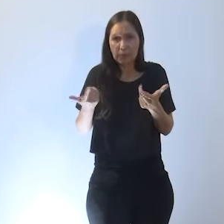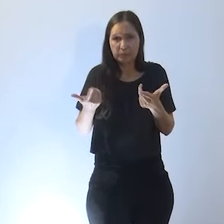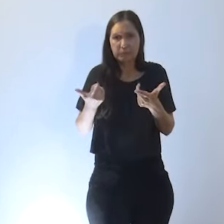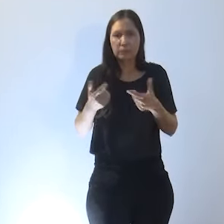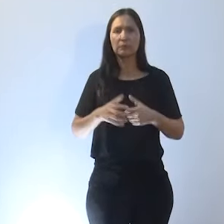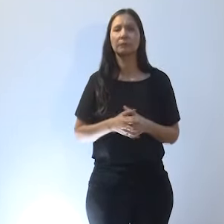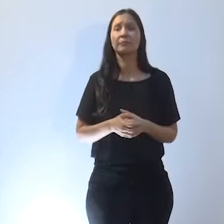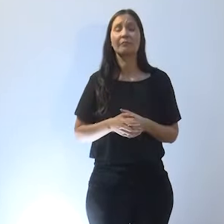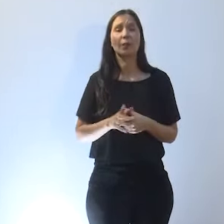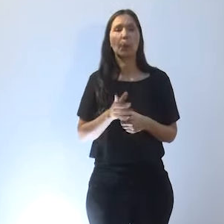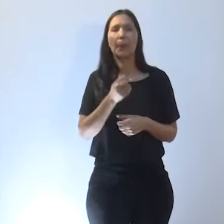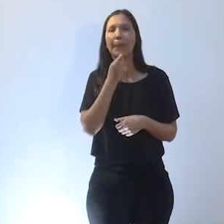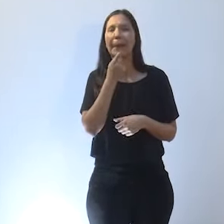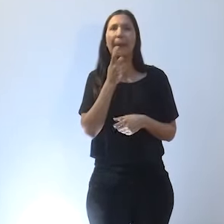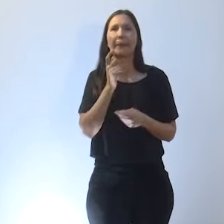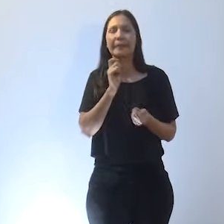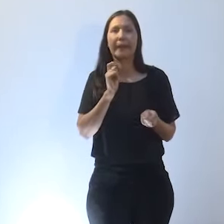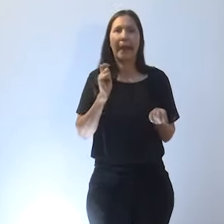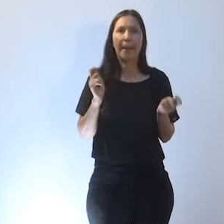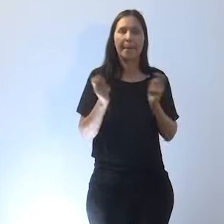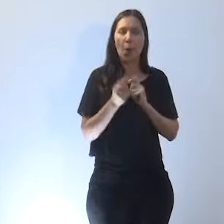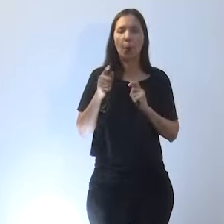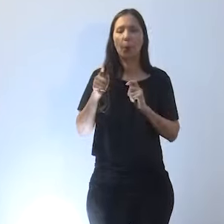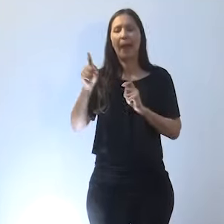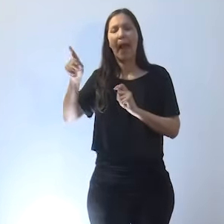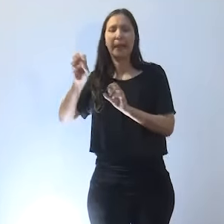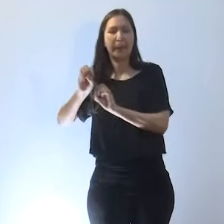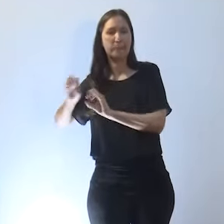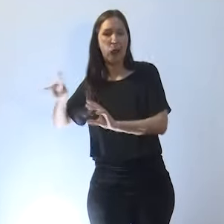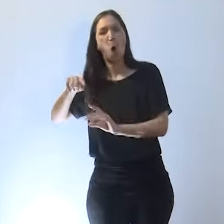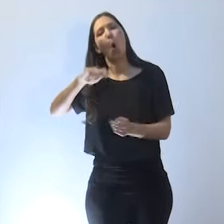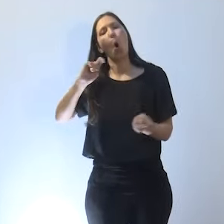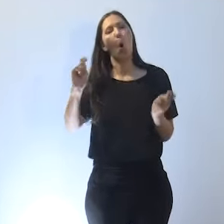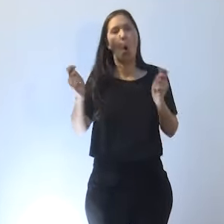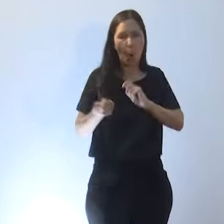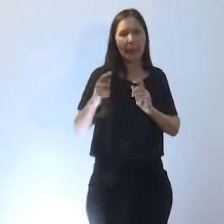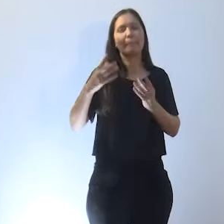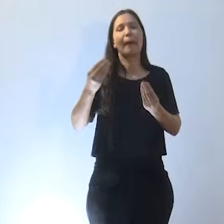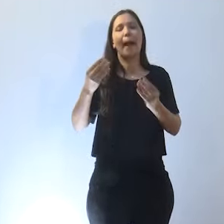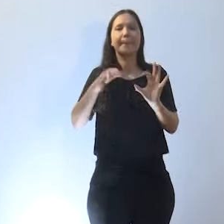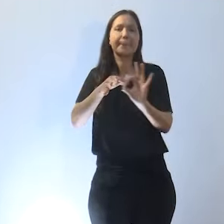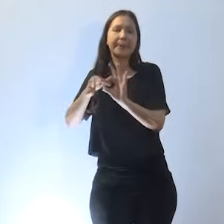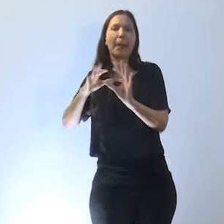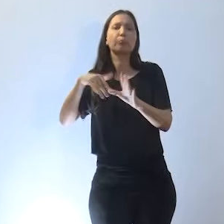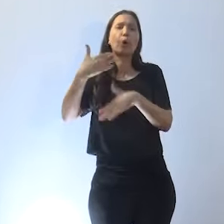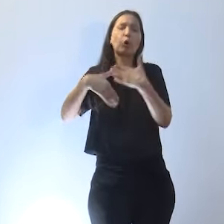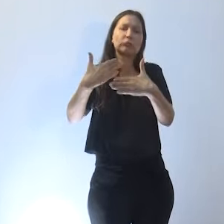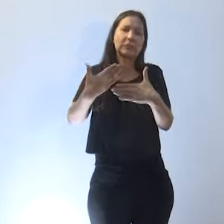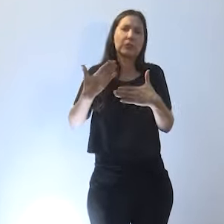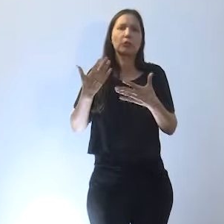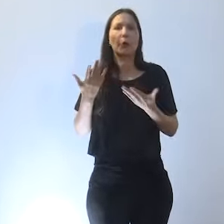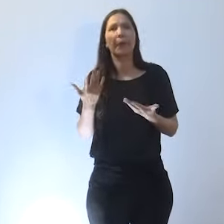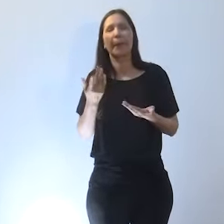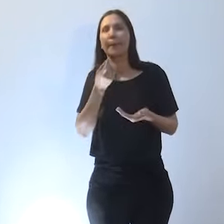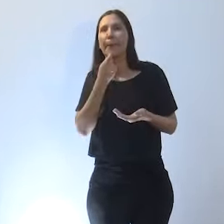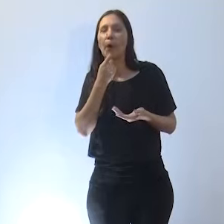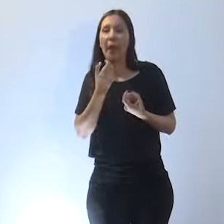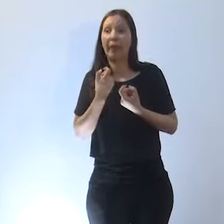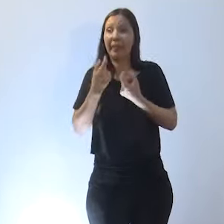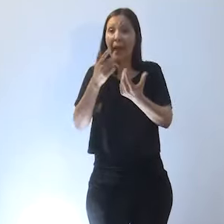tipo de politización que nos parecía mala por otra vinculado a los procesos de bueno cesión de derechos o